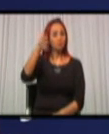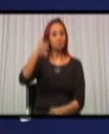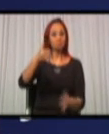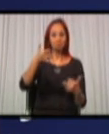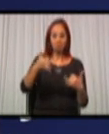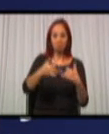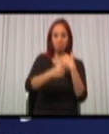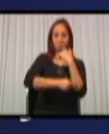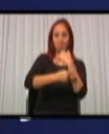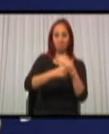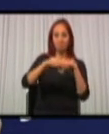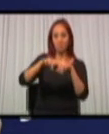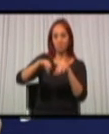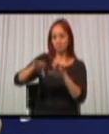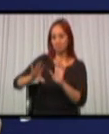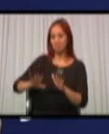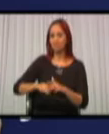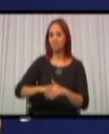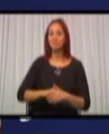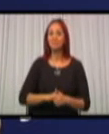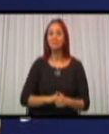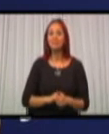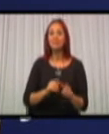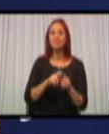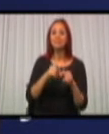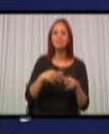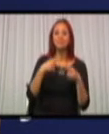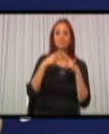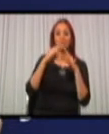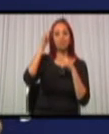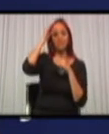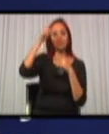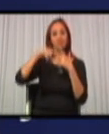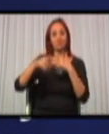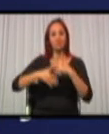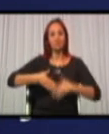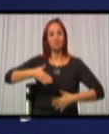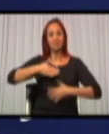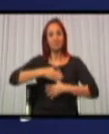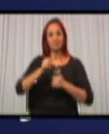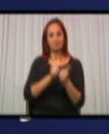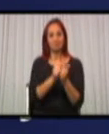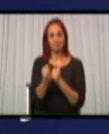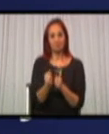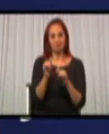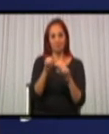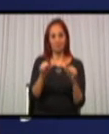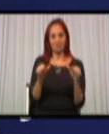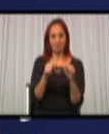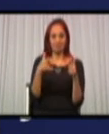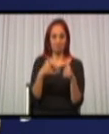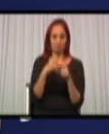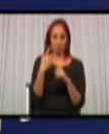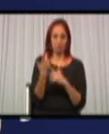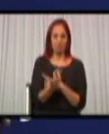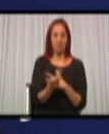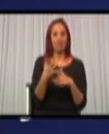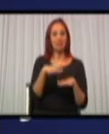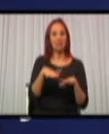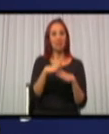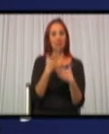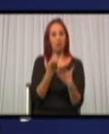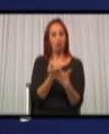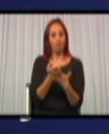país y del cantón. Vivienda, cultura, recreación y deporte. Es en el área social. En el área